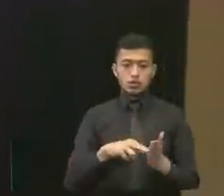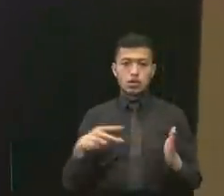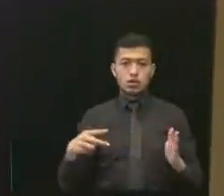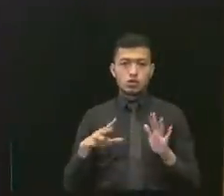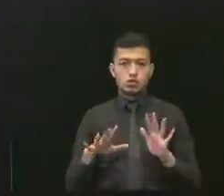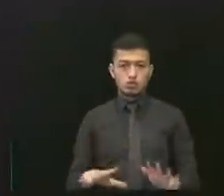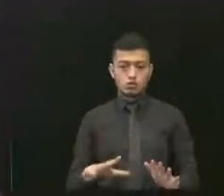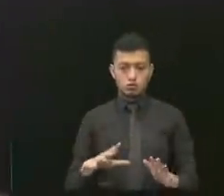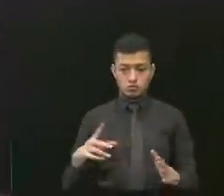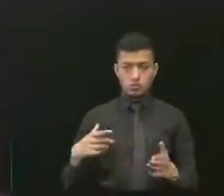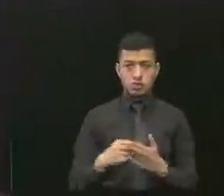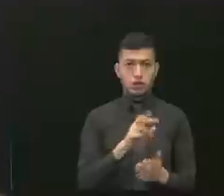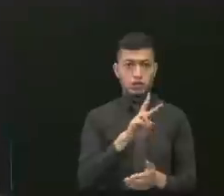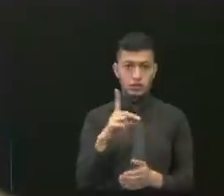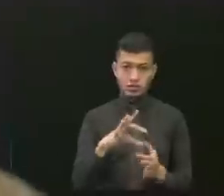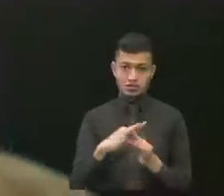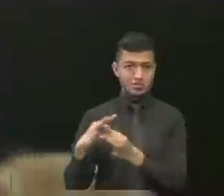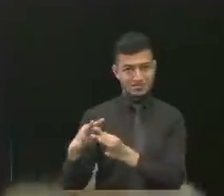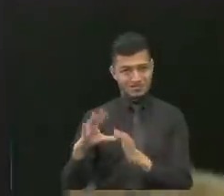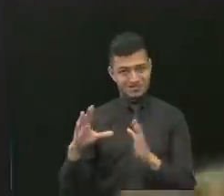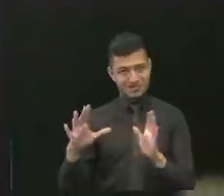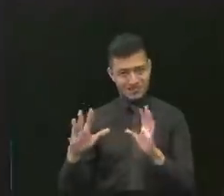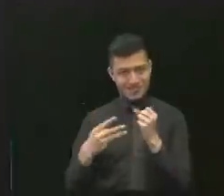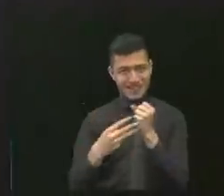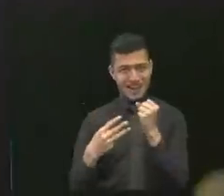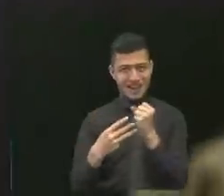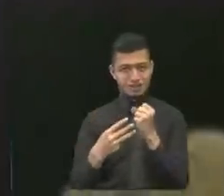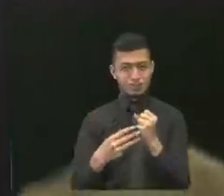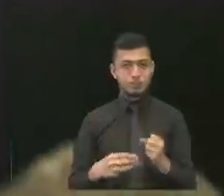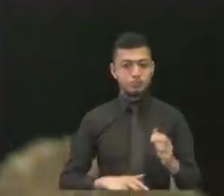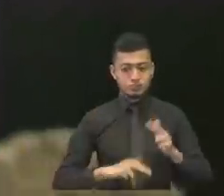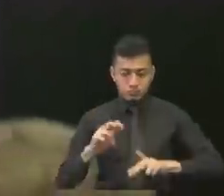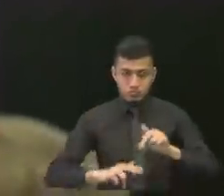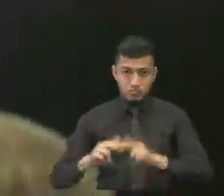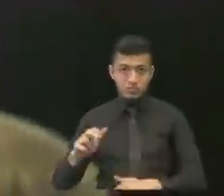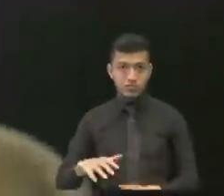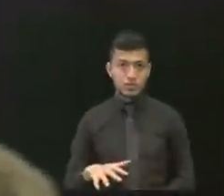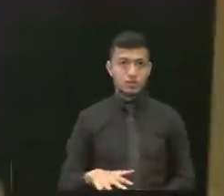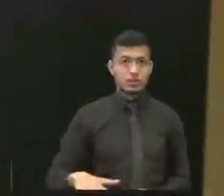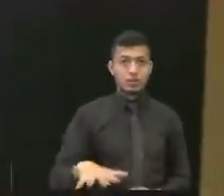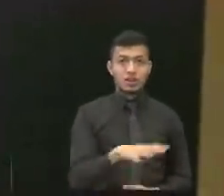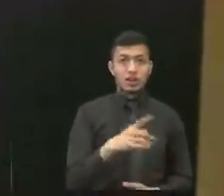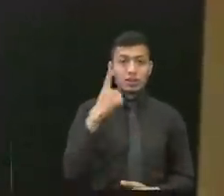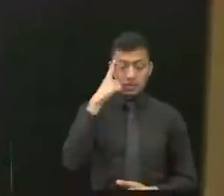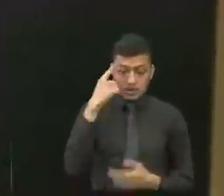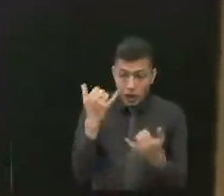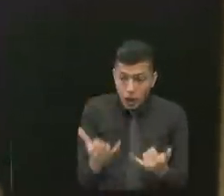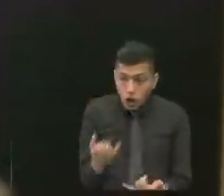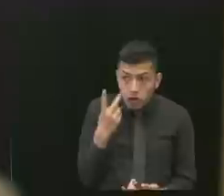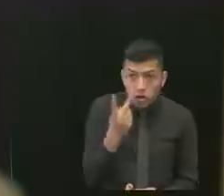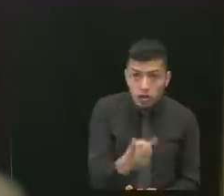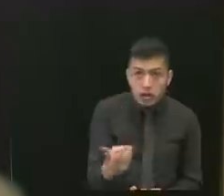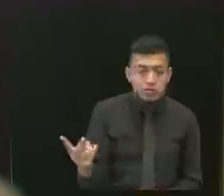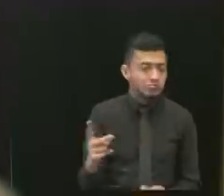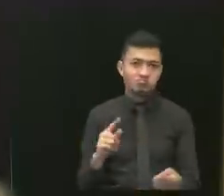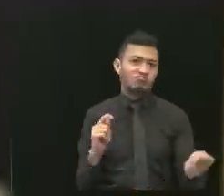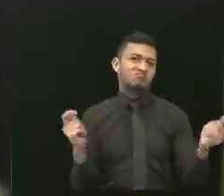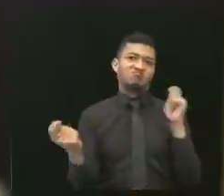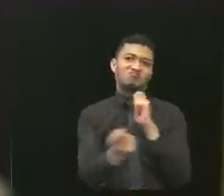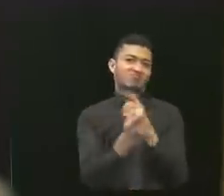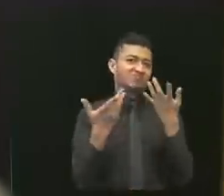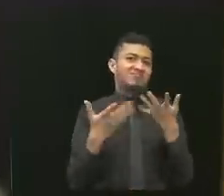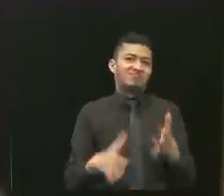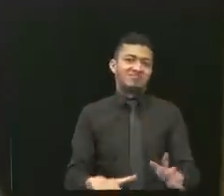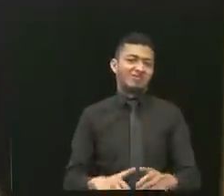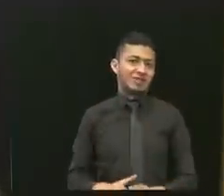Siglo XXI que haremos con el SENA. Es decir, no es nada ni remotamente parecido a lo que hay hoy, excepto por